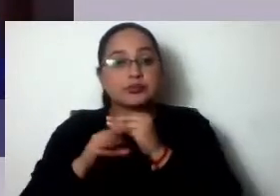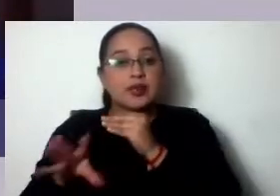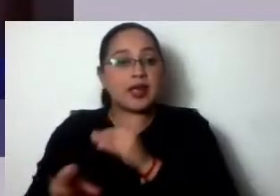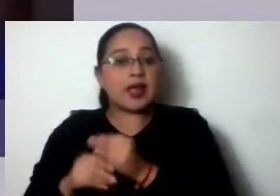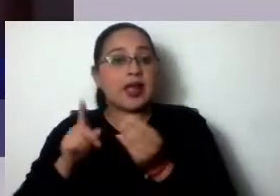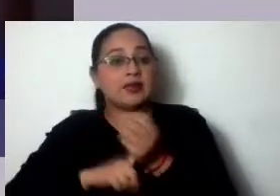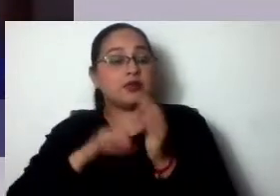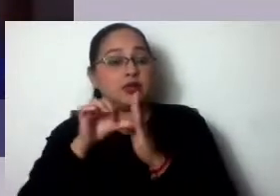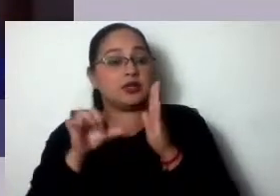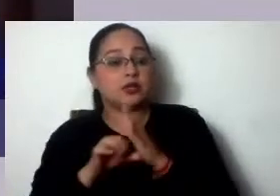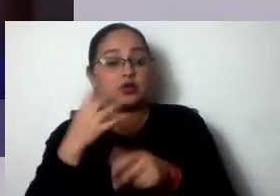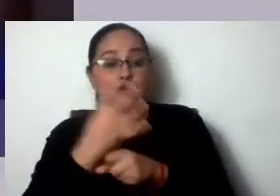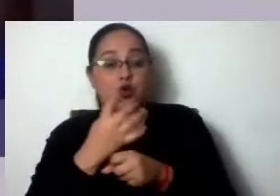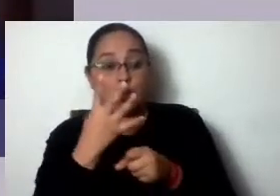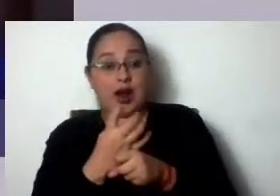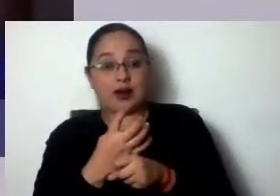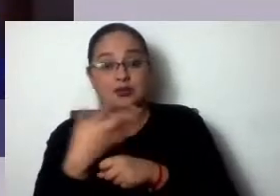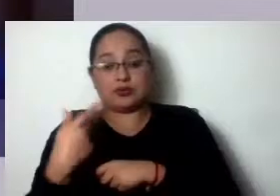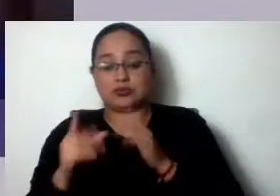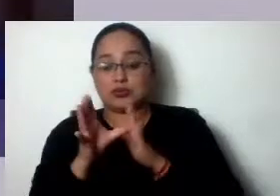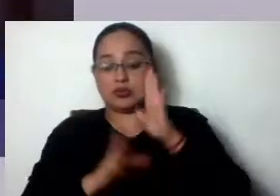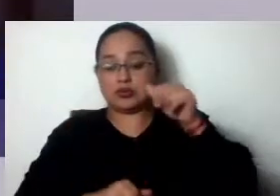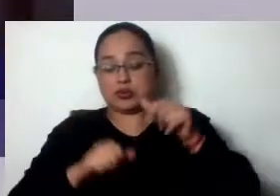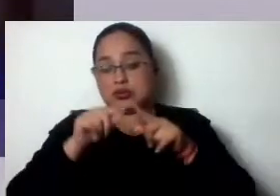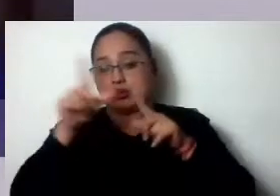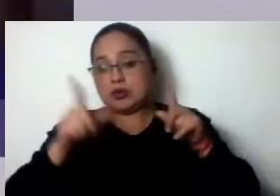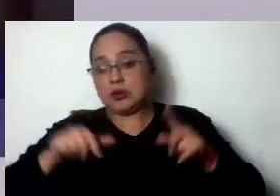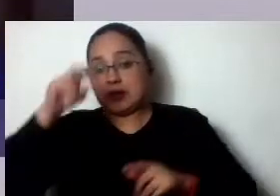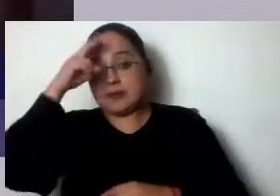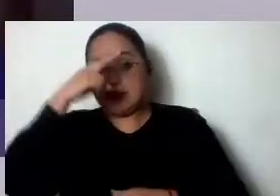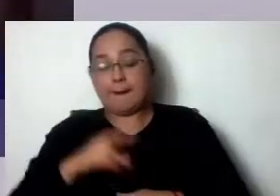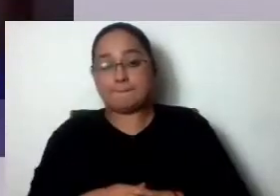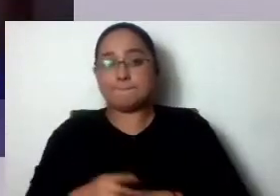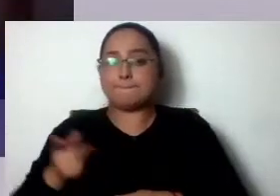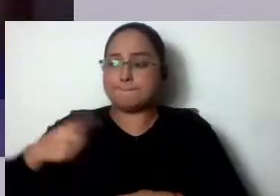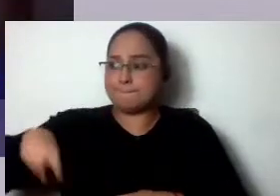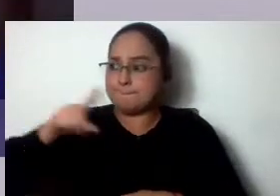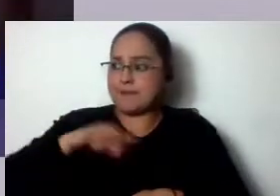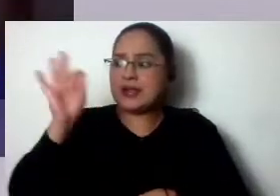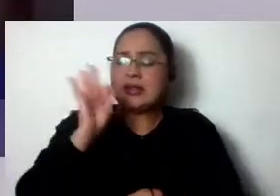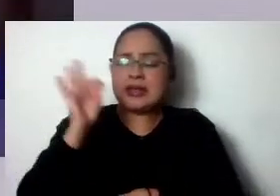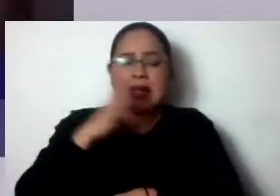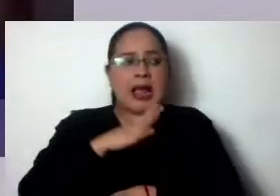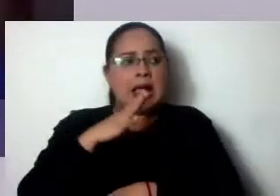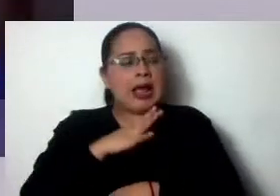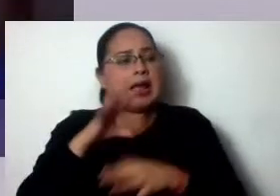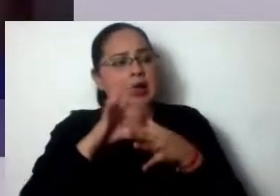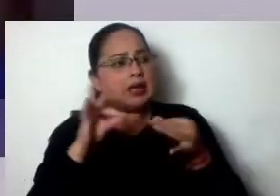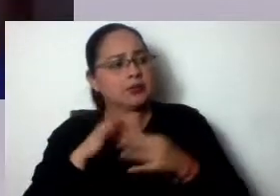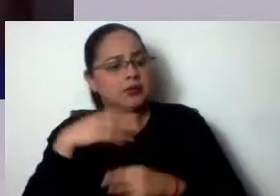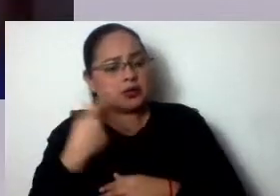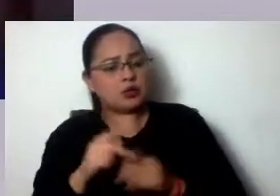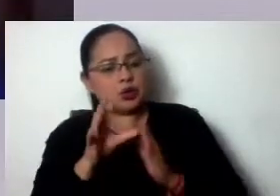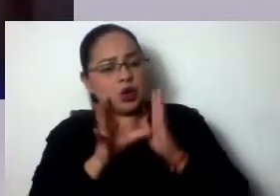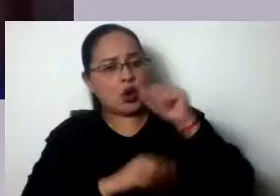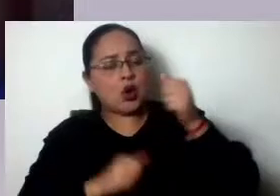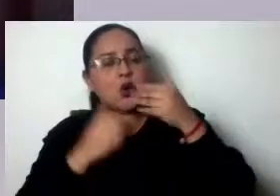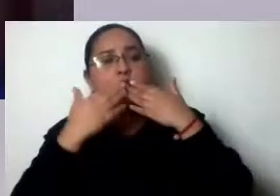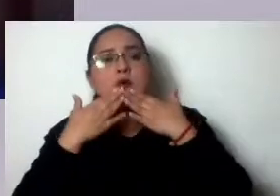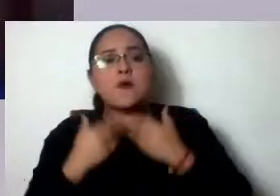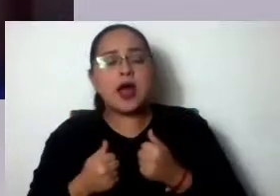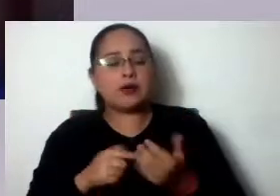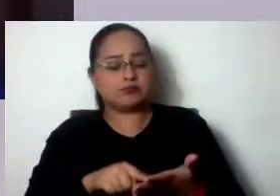cuarto por ejemplo en nuestra carta magna algunos de ustedes bien podrían señalar que en la constitución no encuentran